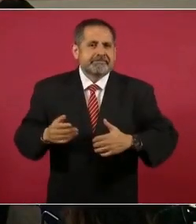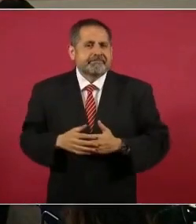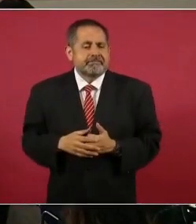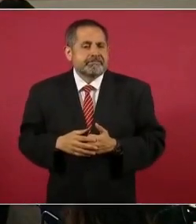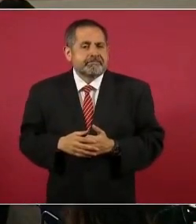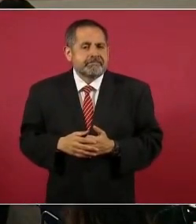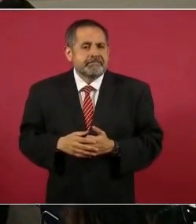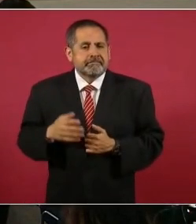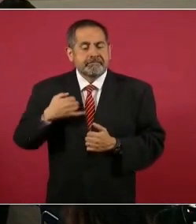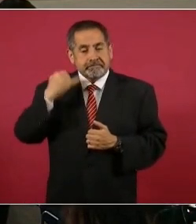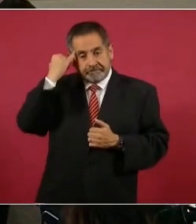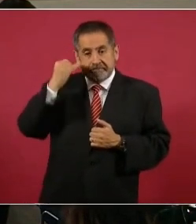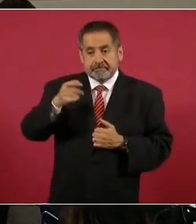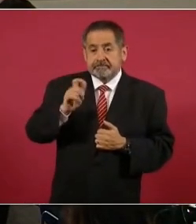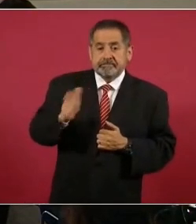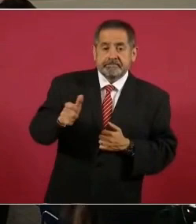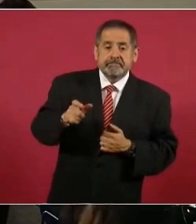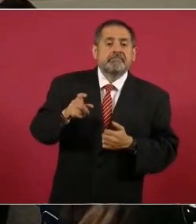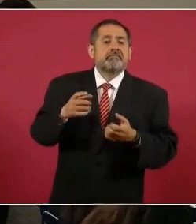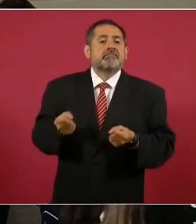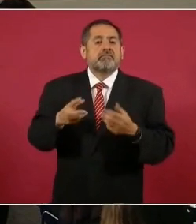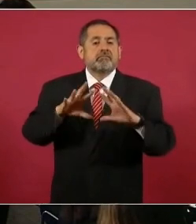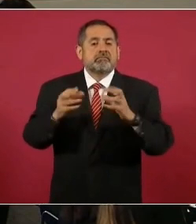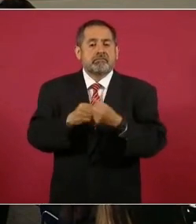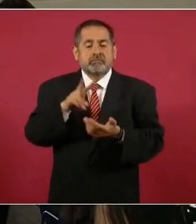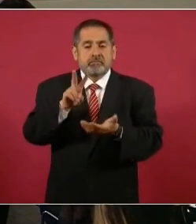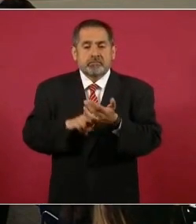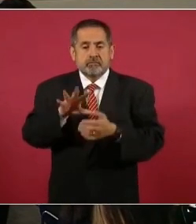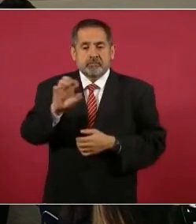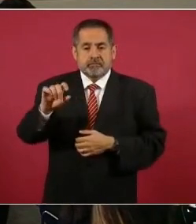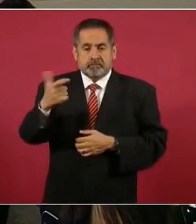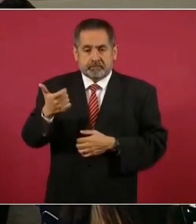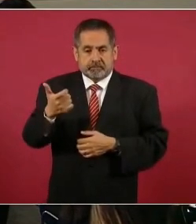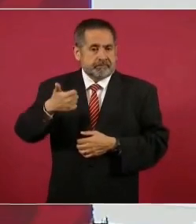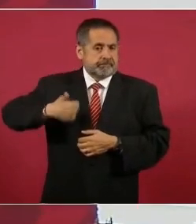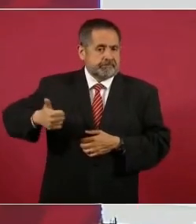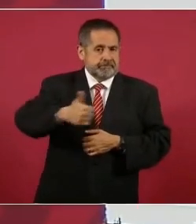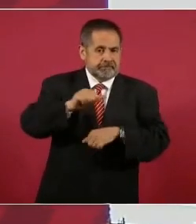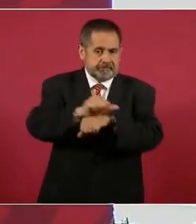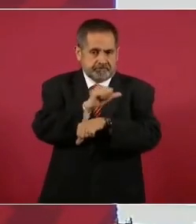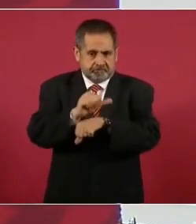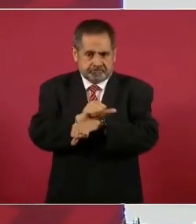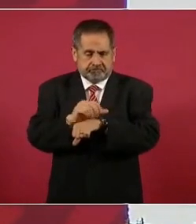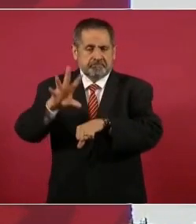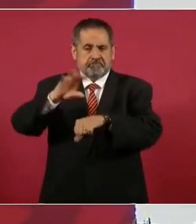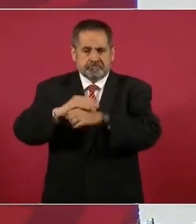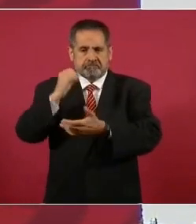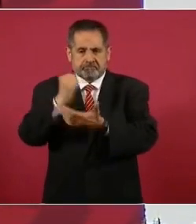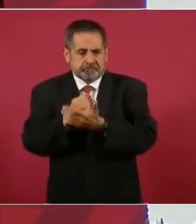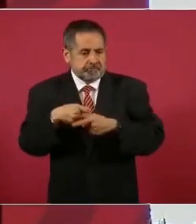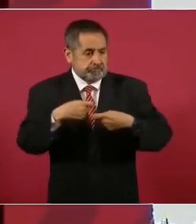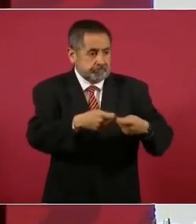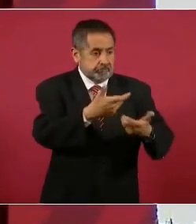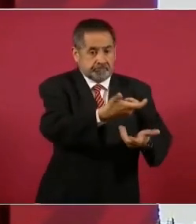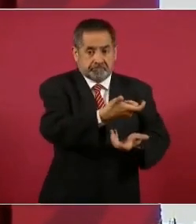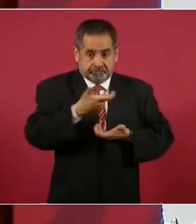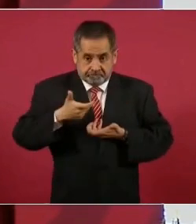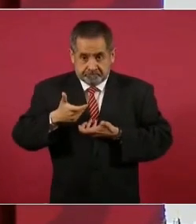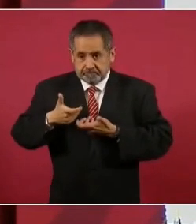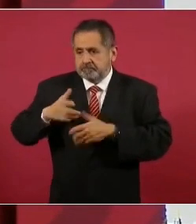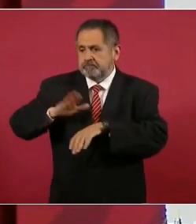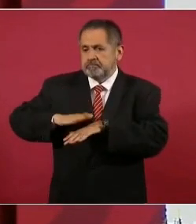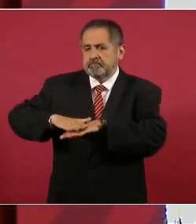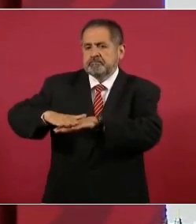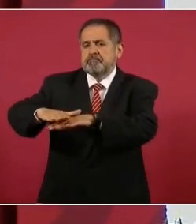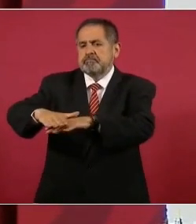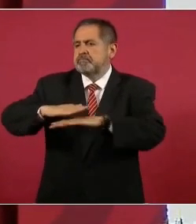considera un pago de 2.500 pesos por vehículo y se ocupa para el bacheo de las calles